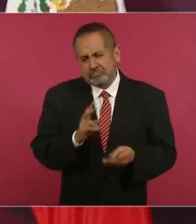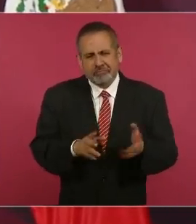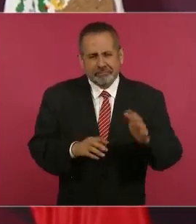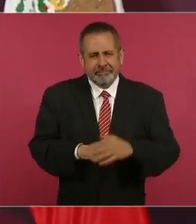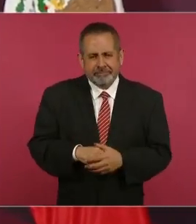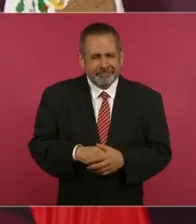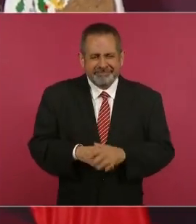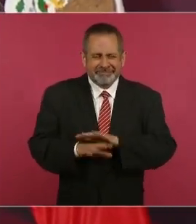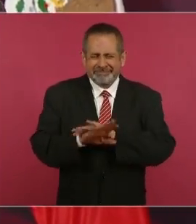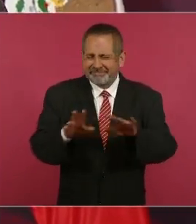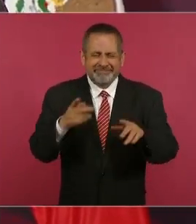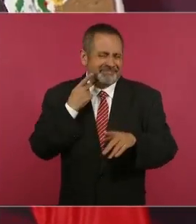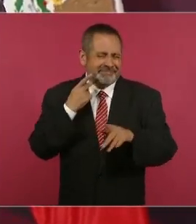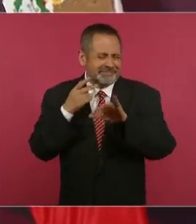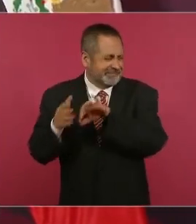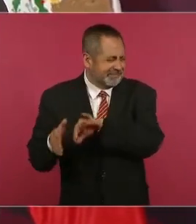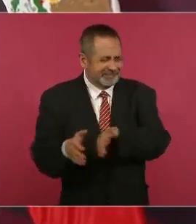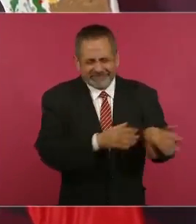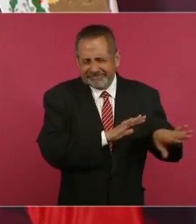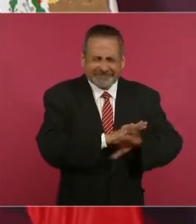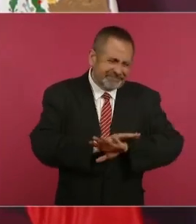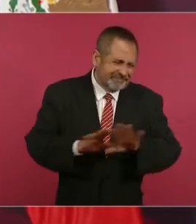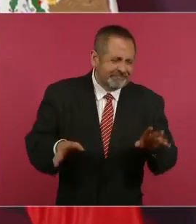ya sin estar